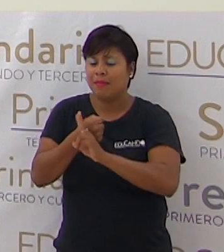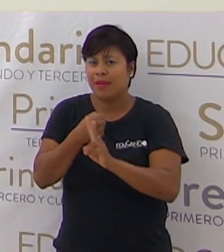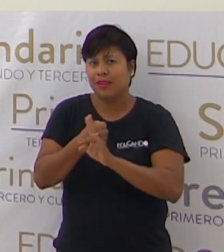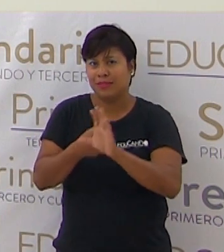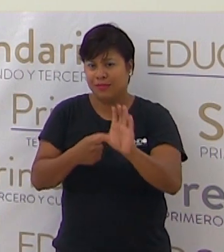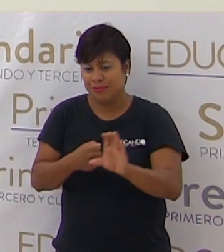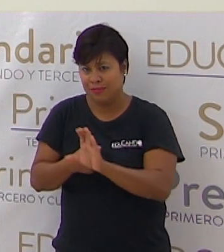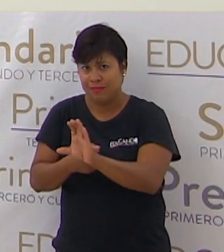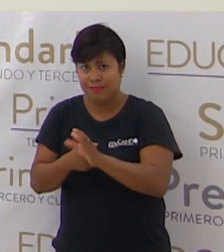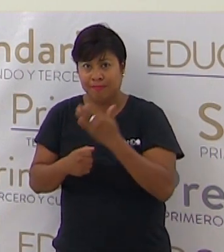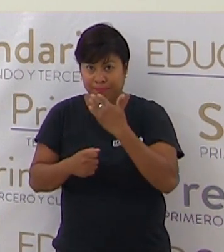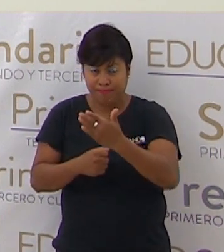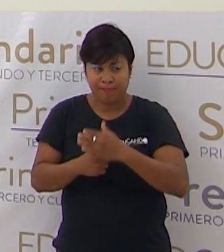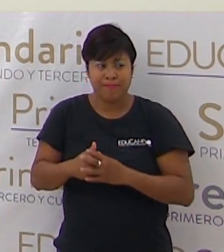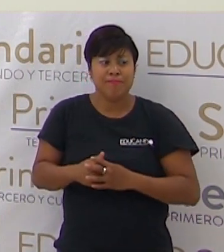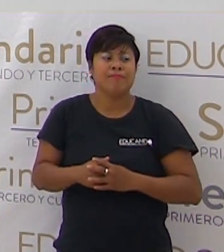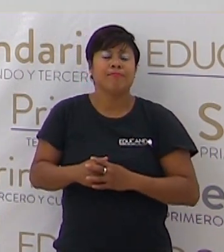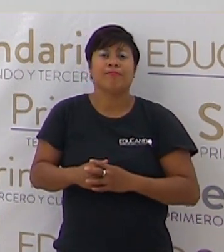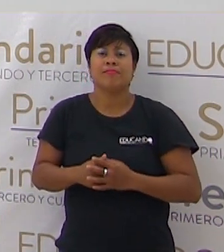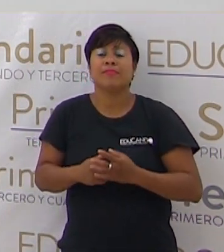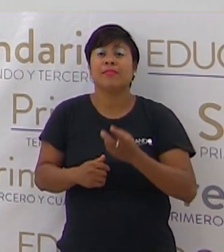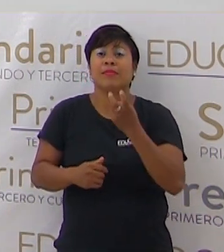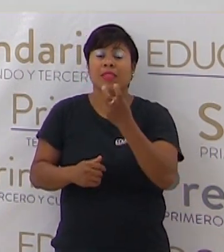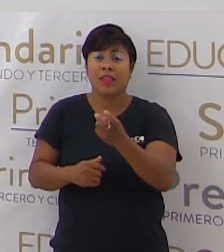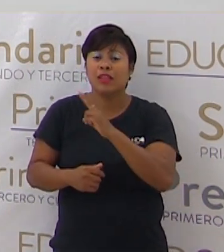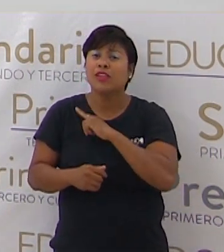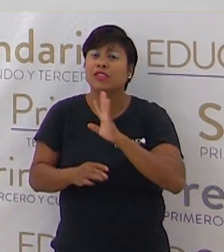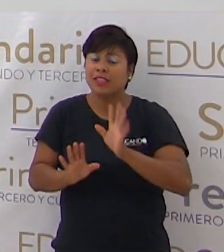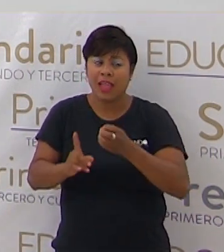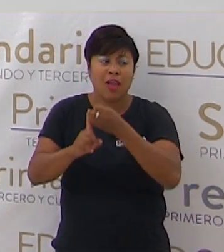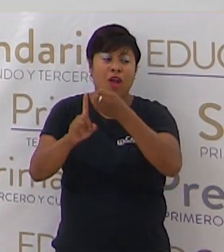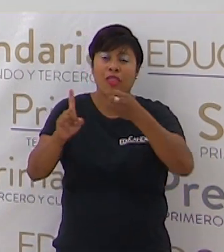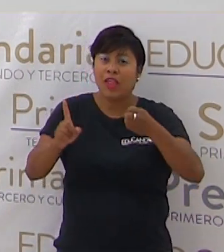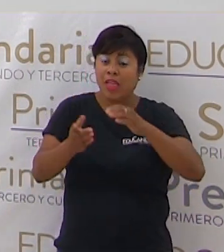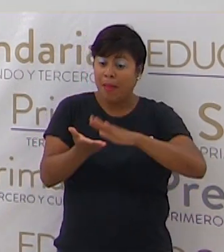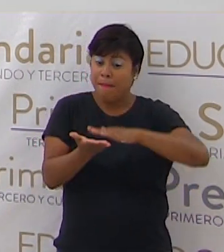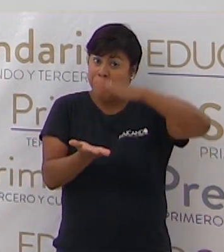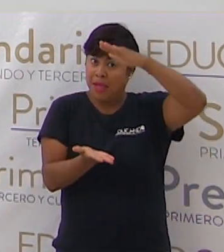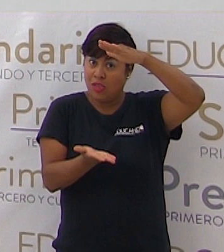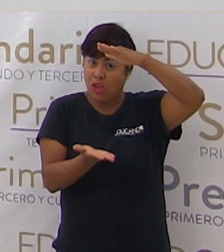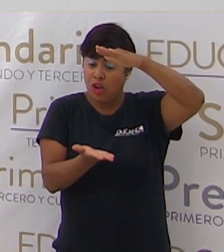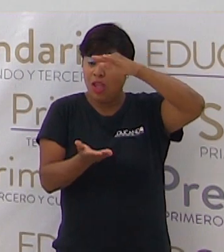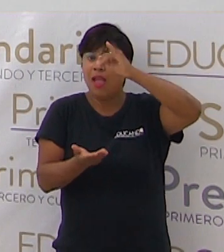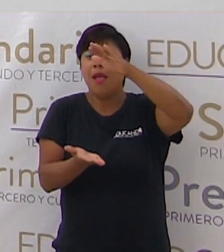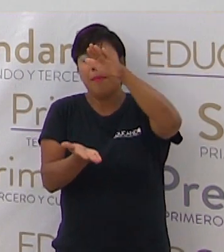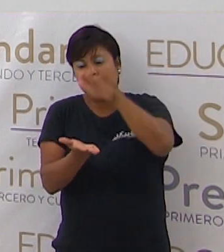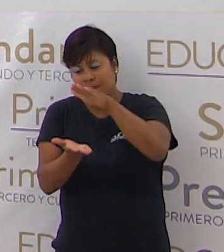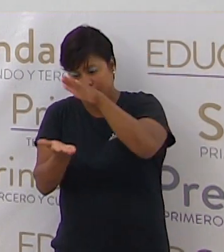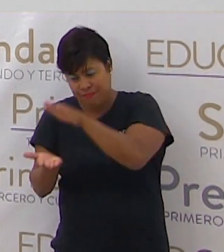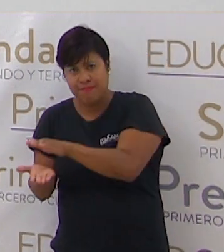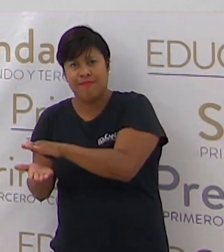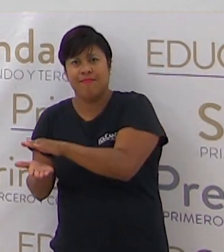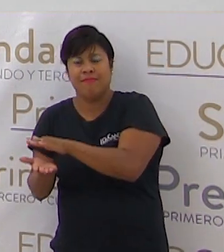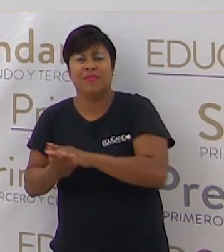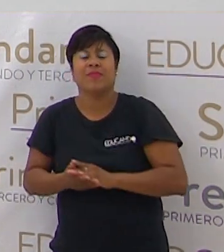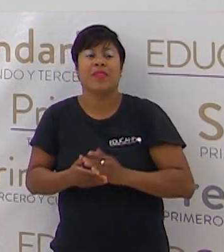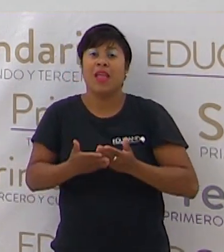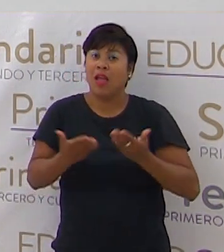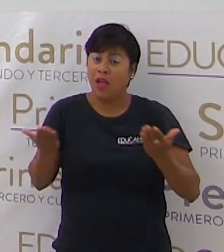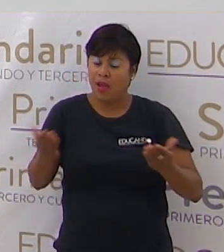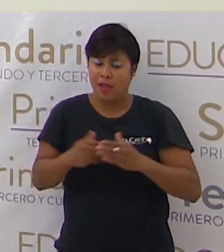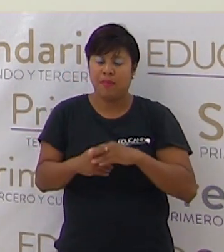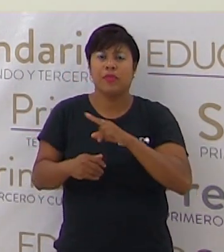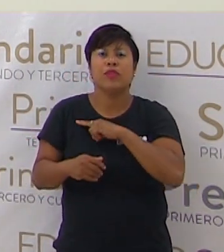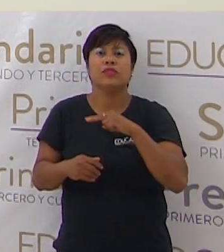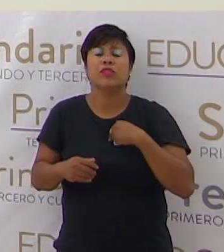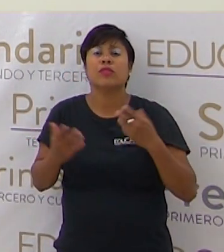vasito, ¿verdad? Y ahí ya están ordenados de mayor capacidad a menor capacidad. Ahora,